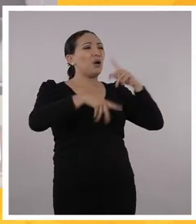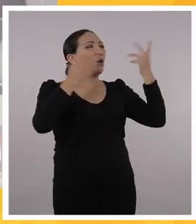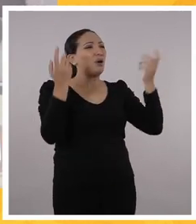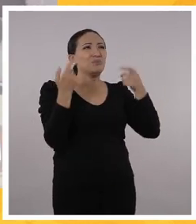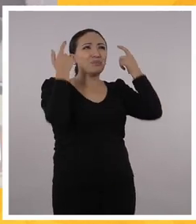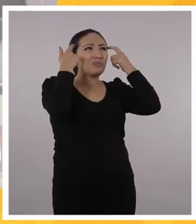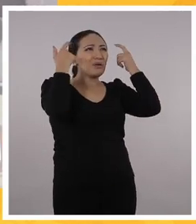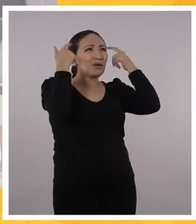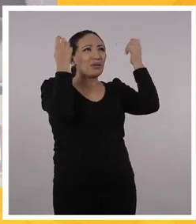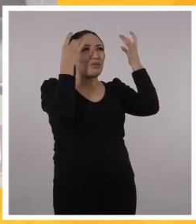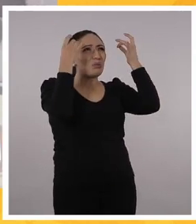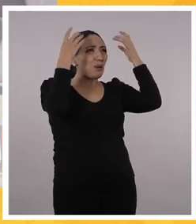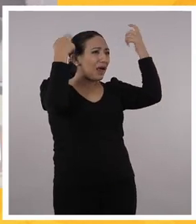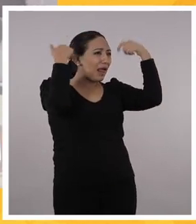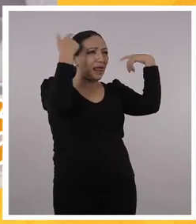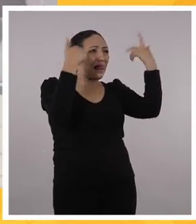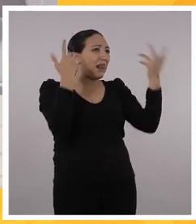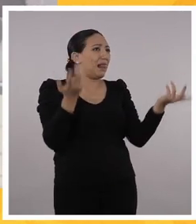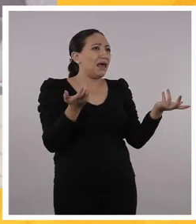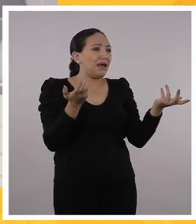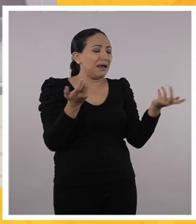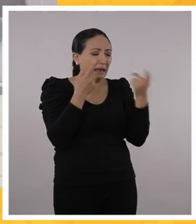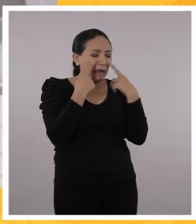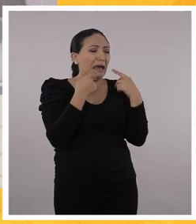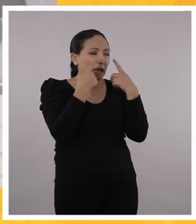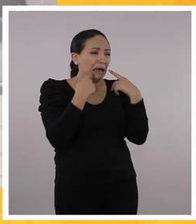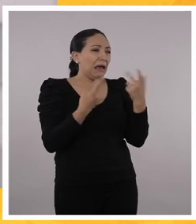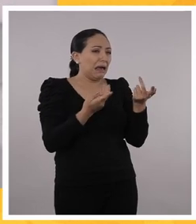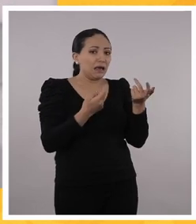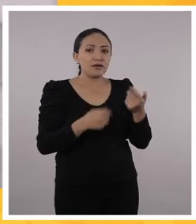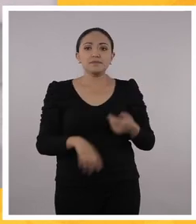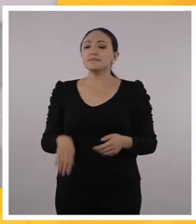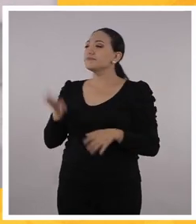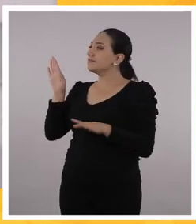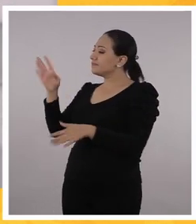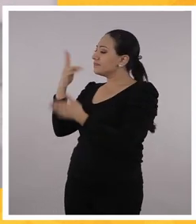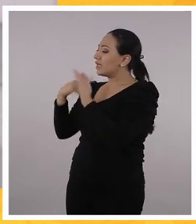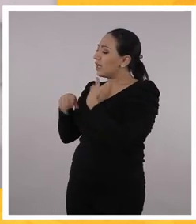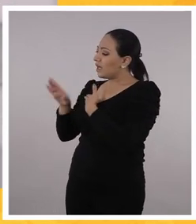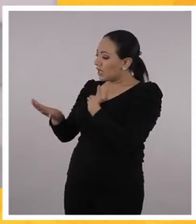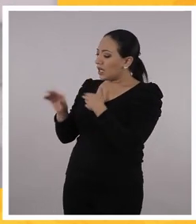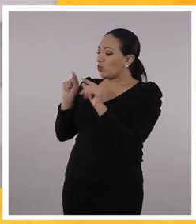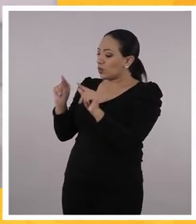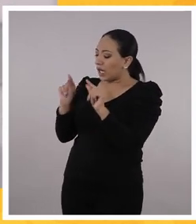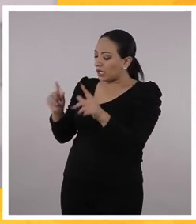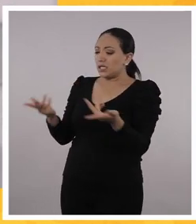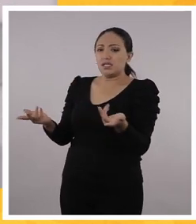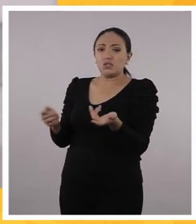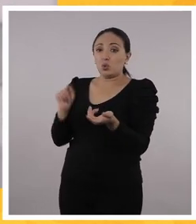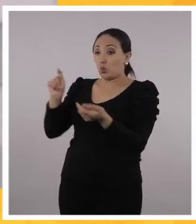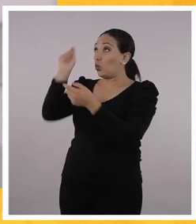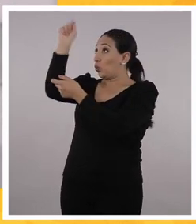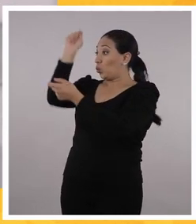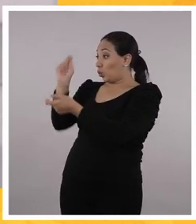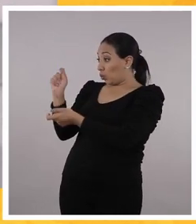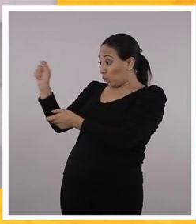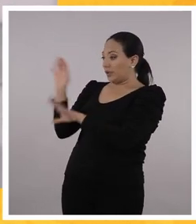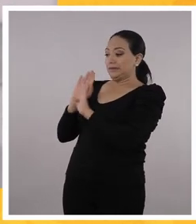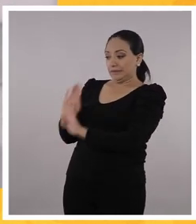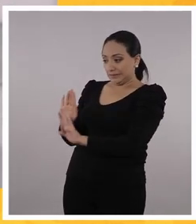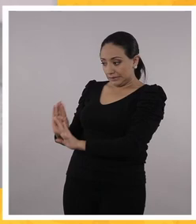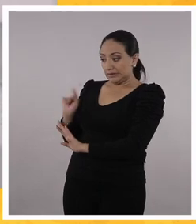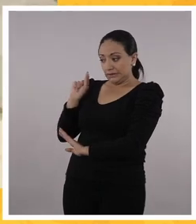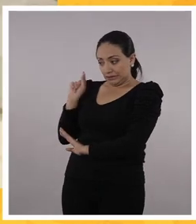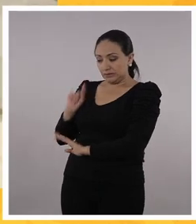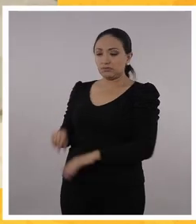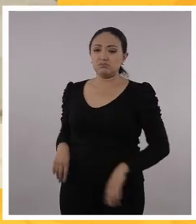mucho y hay muchos nudos! Dijo Pechi entre lágrimas. Mi amor, espera un momentito. Solo debemos colgar esto, dijo